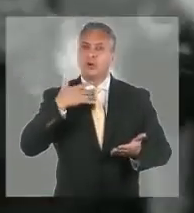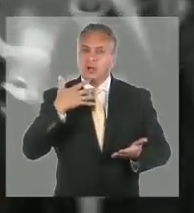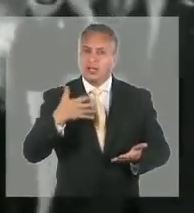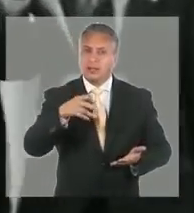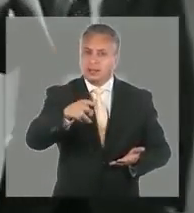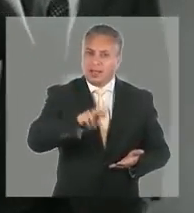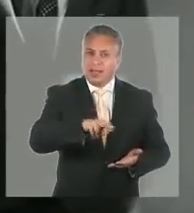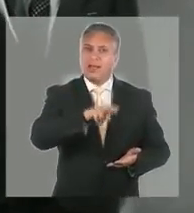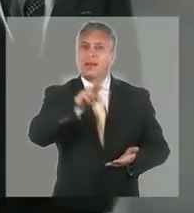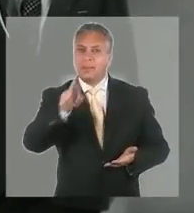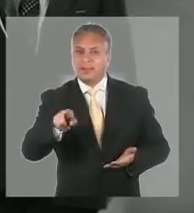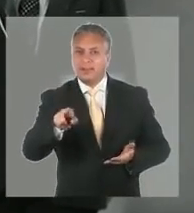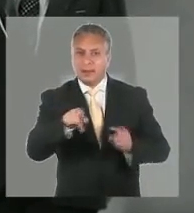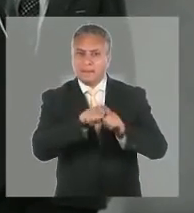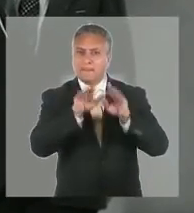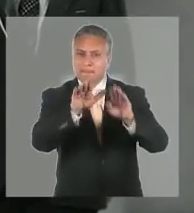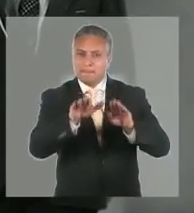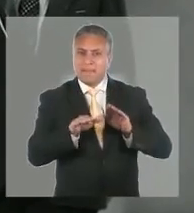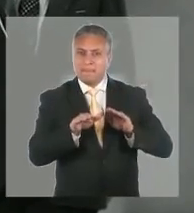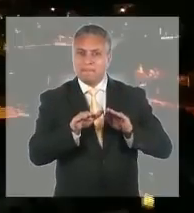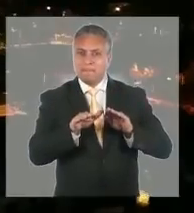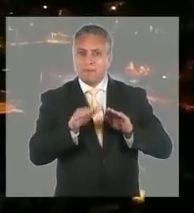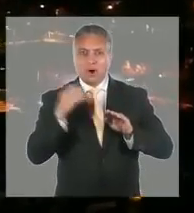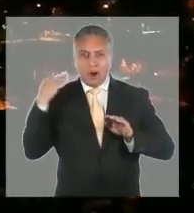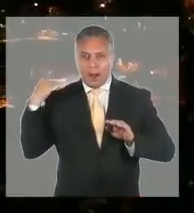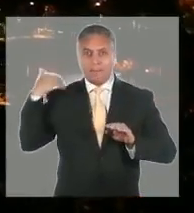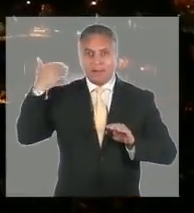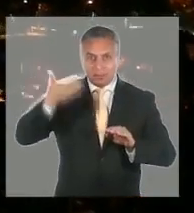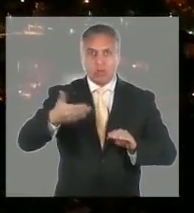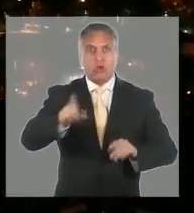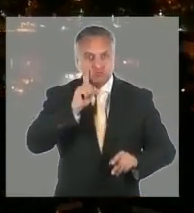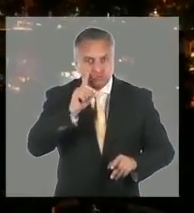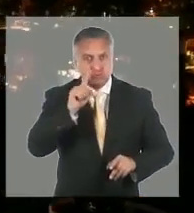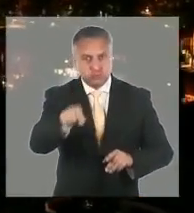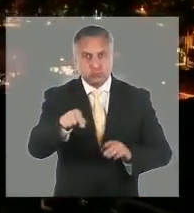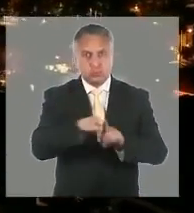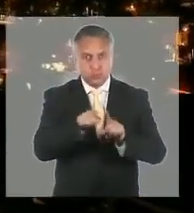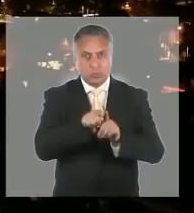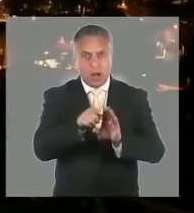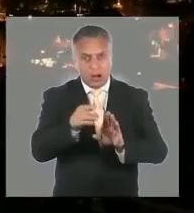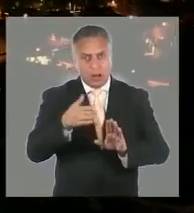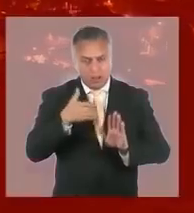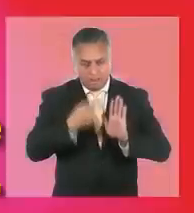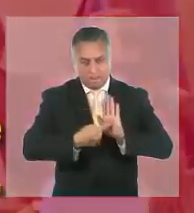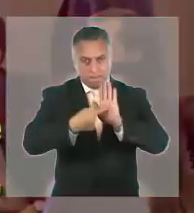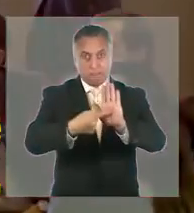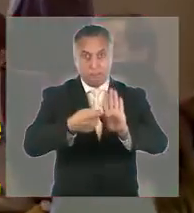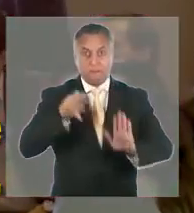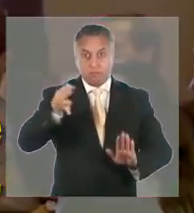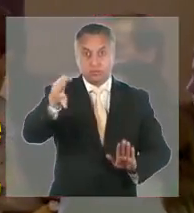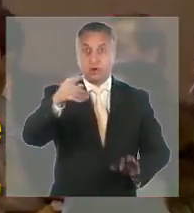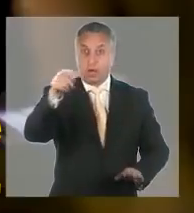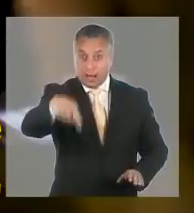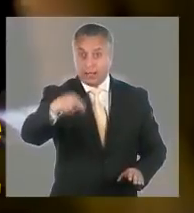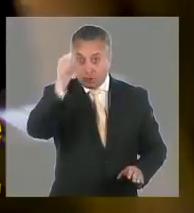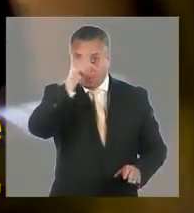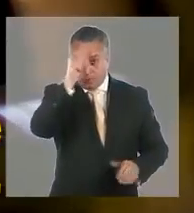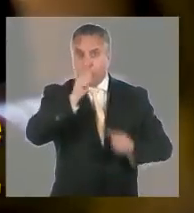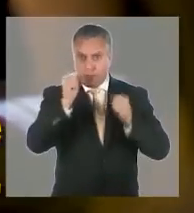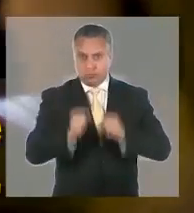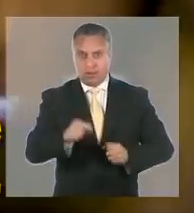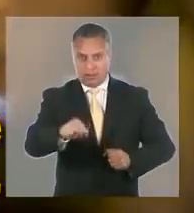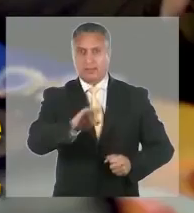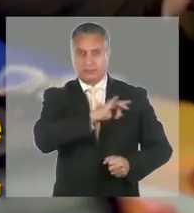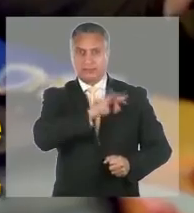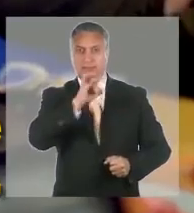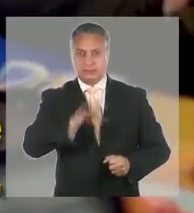¿Por qué repetir una receta del pasado cuando existe una propuesta de futuro? Este domingo podemos elegir un